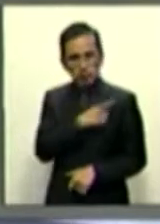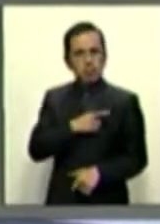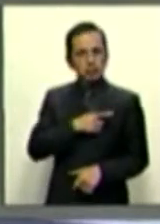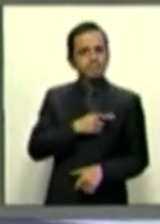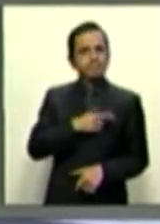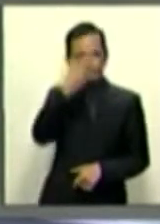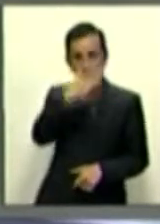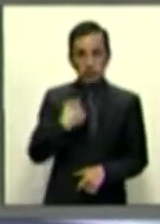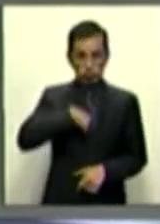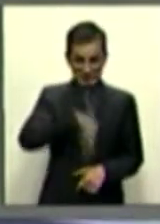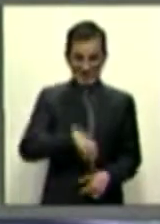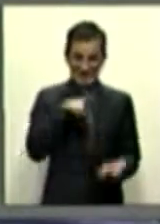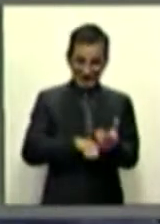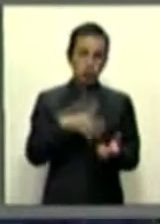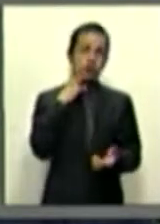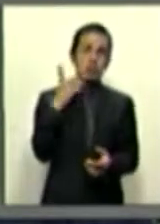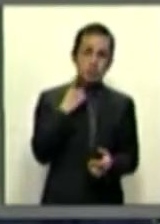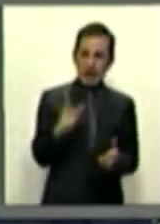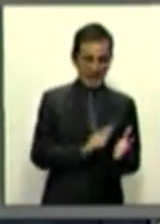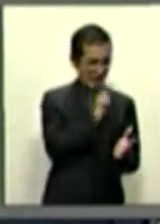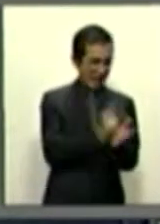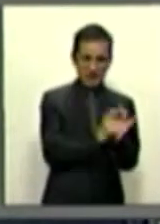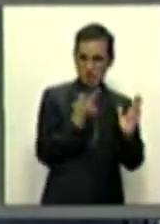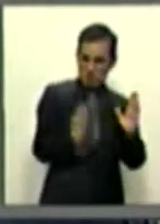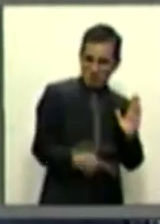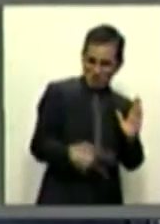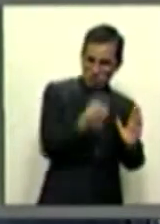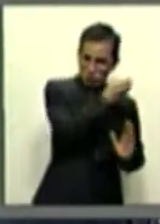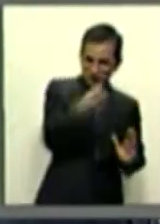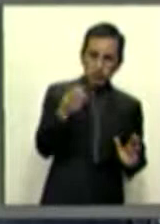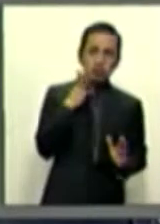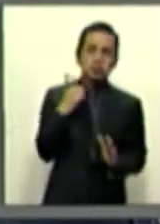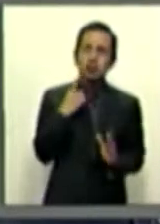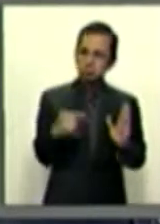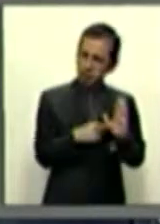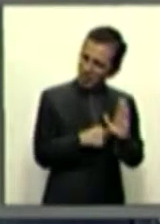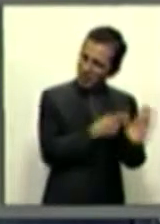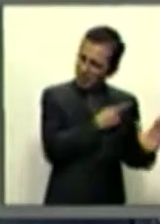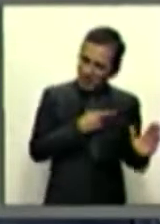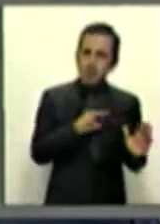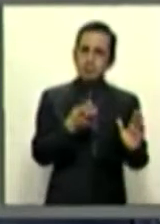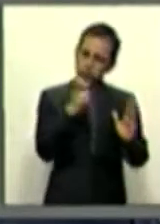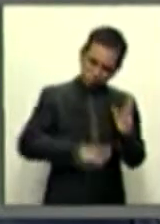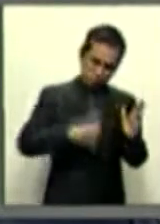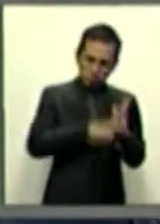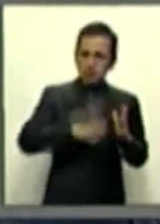nuestro Congreso, en donde se expresa la necesidad de avanzar en la paridad horizontal y